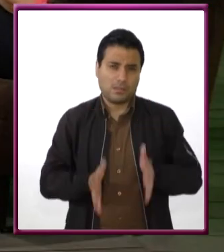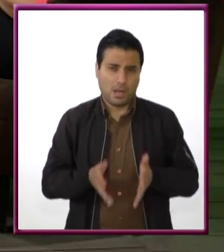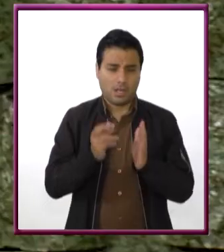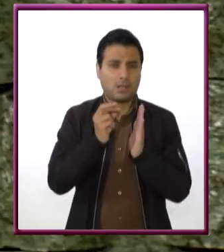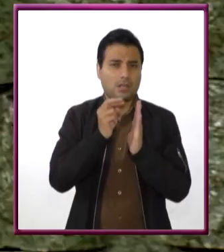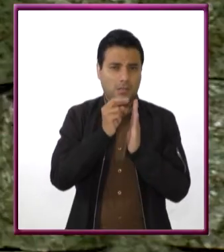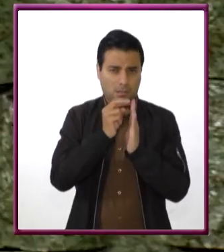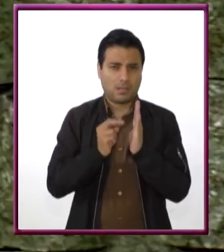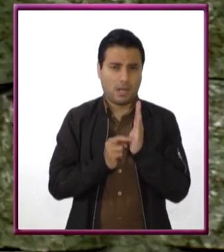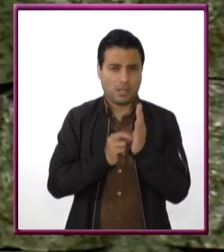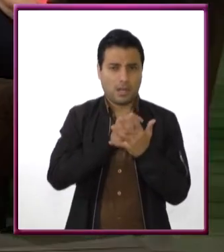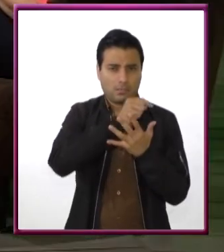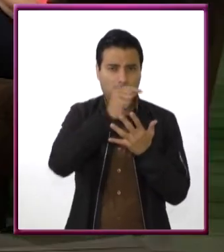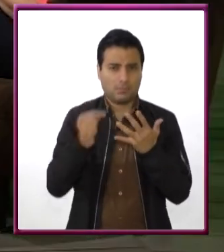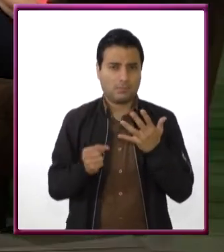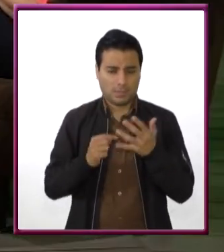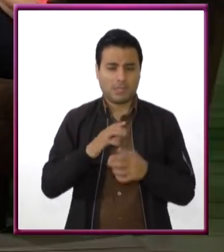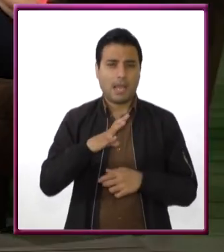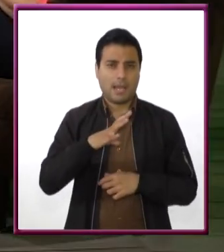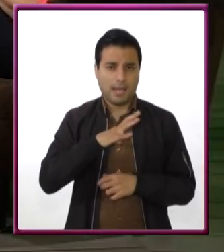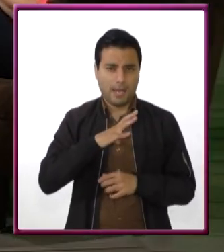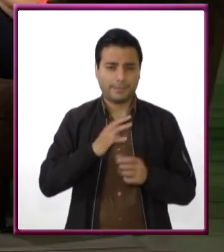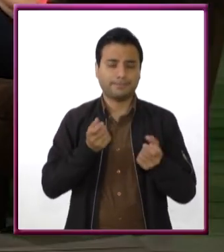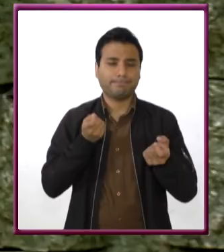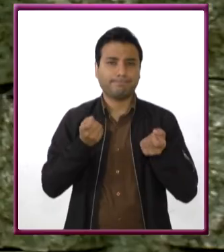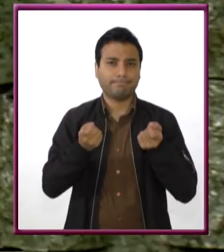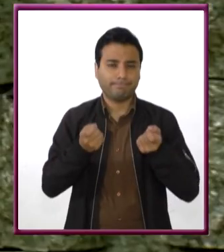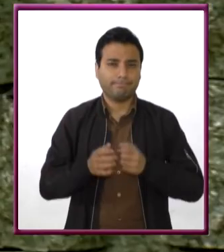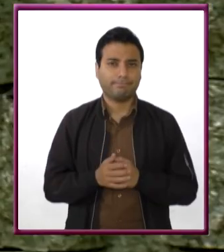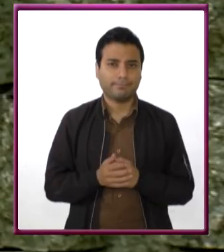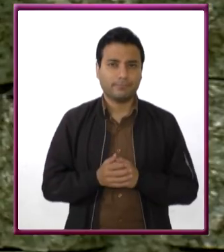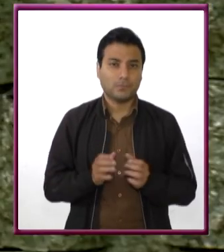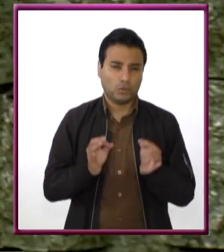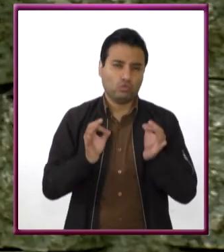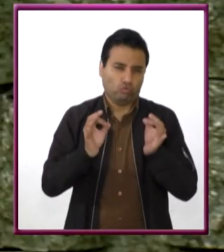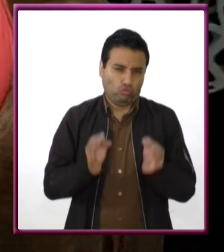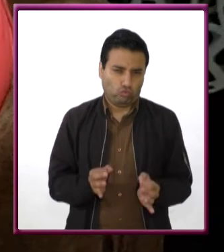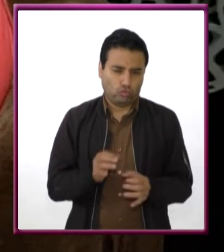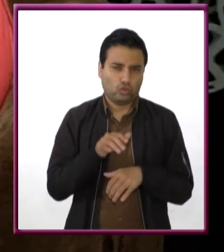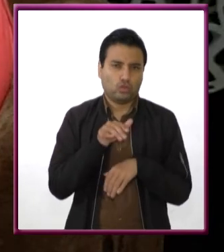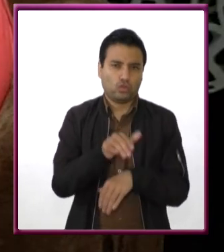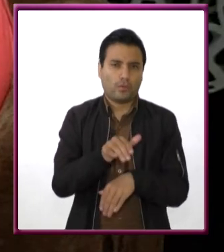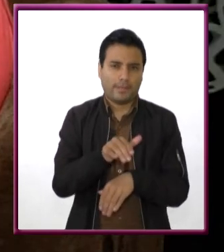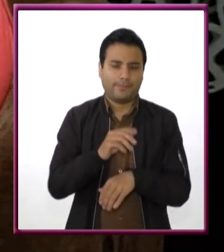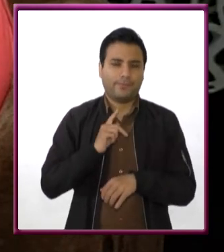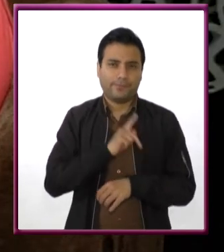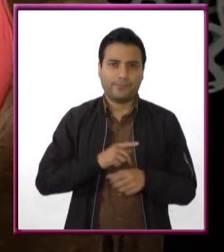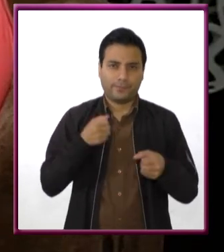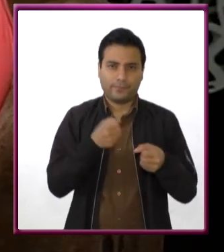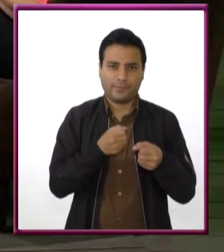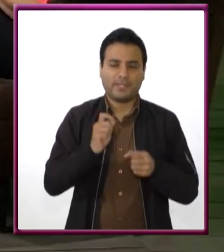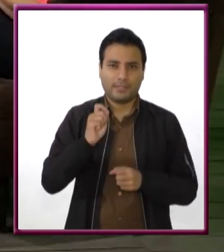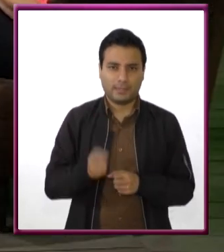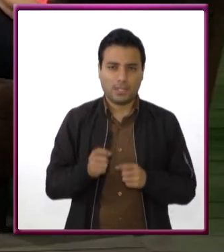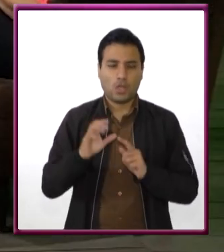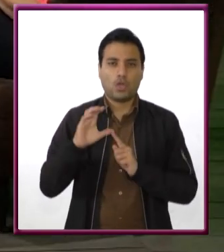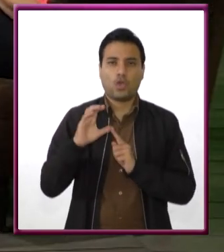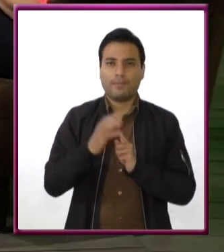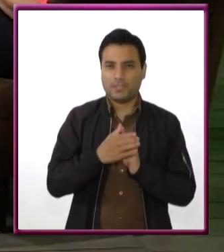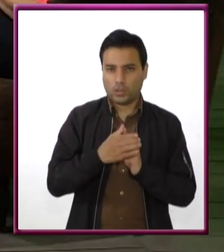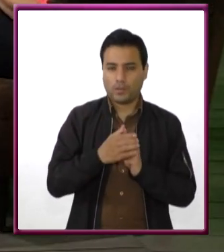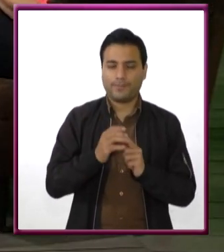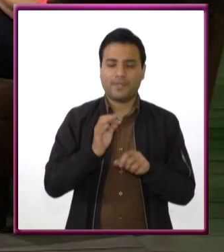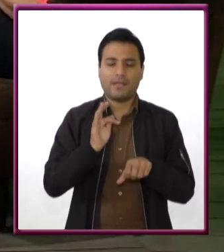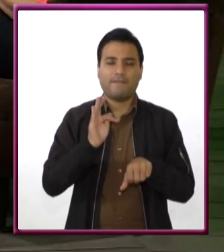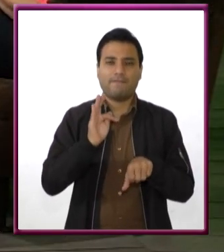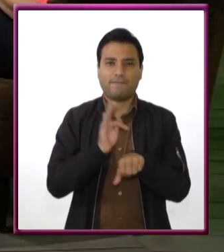regulación para ese fin relacionada con los plaguicidas. y es la Comisión Federal de Protección contra Riesgos